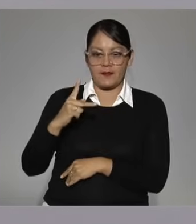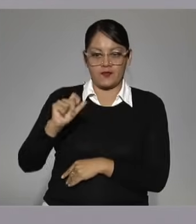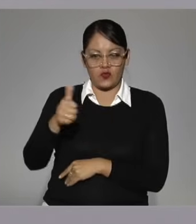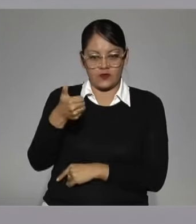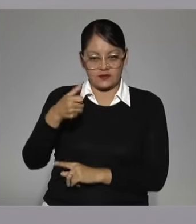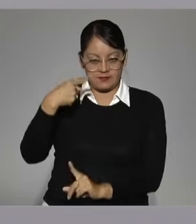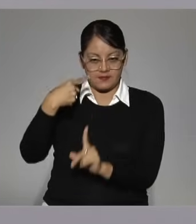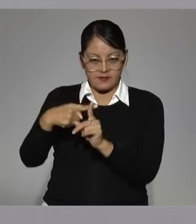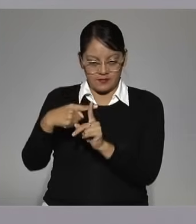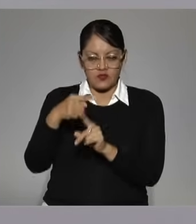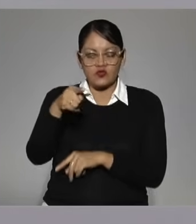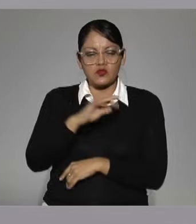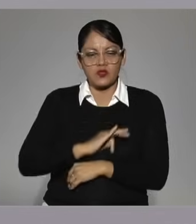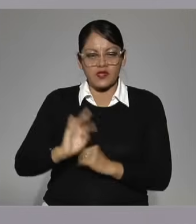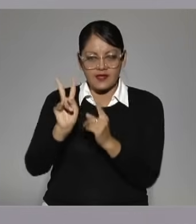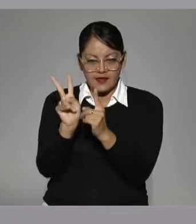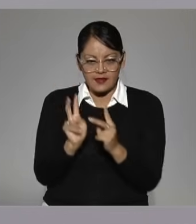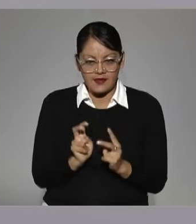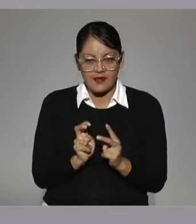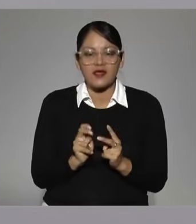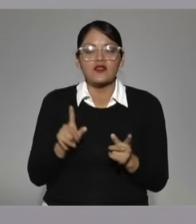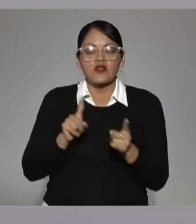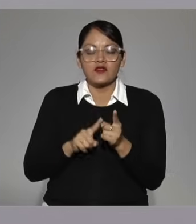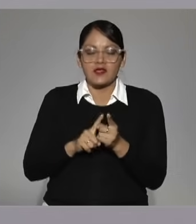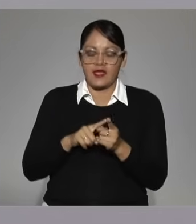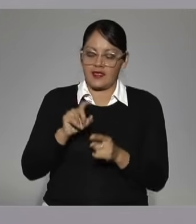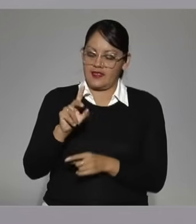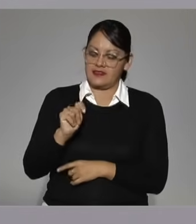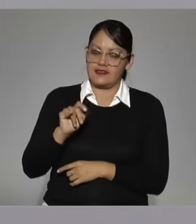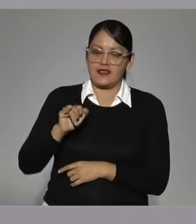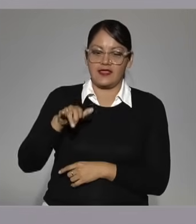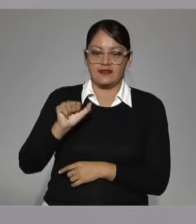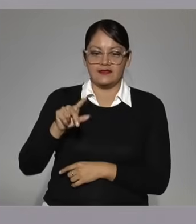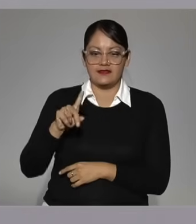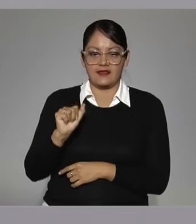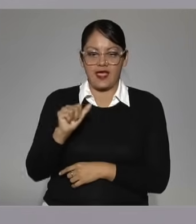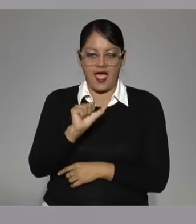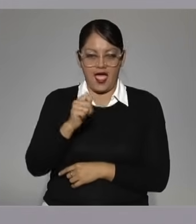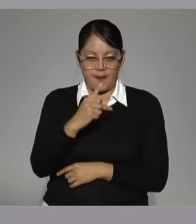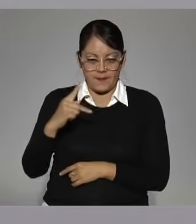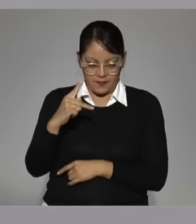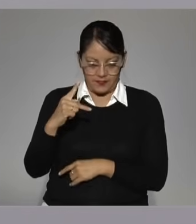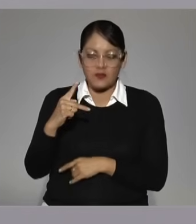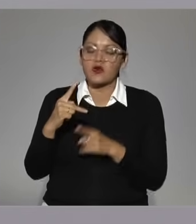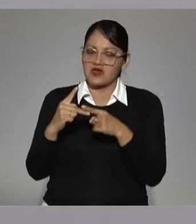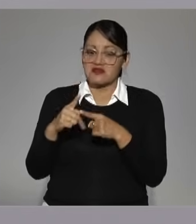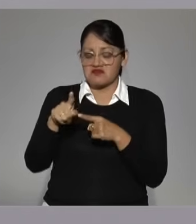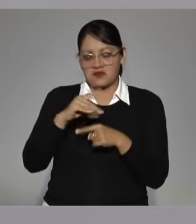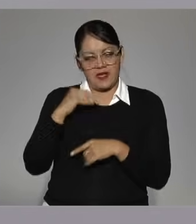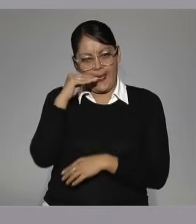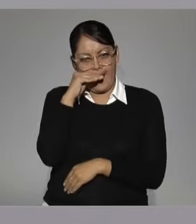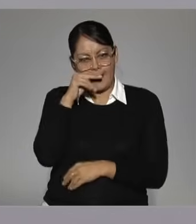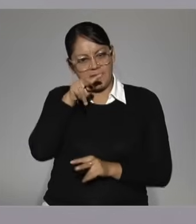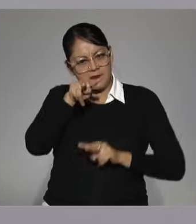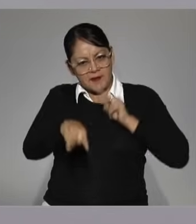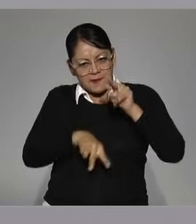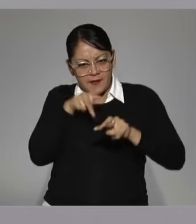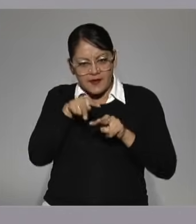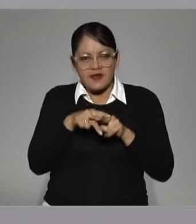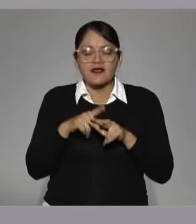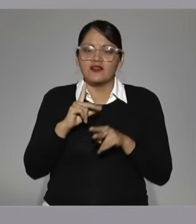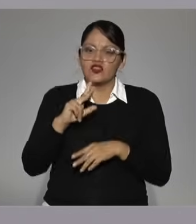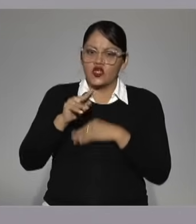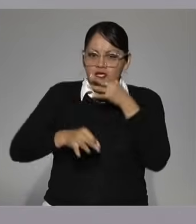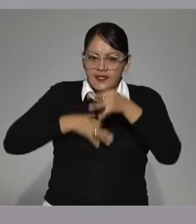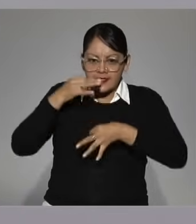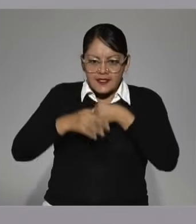11 más. Usted la puede bajar desde la tienda de aplicaciones, completamente gratuita. Nos puede ver en vivo, los noticiarios, las series,